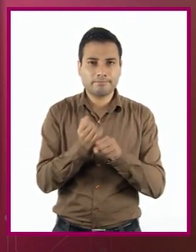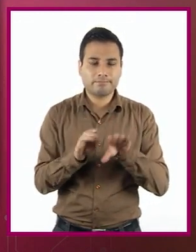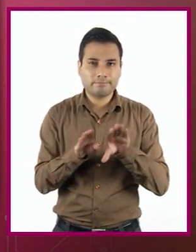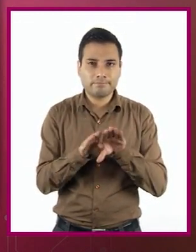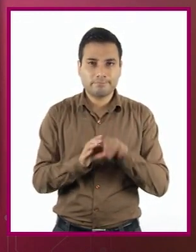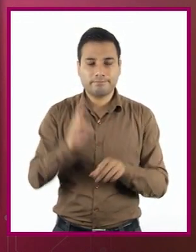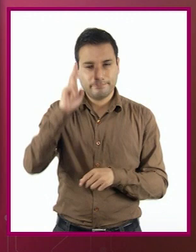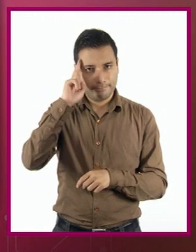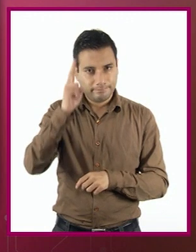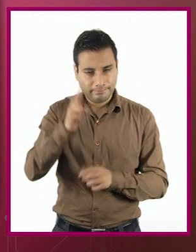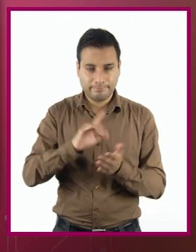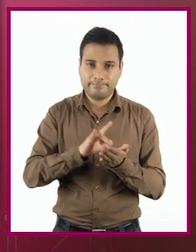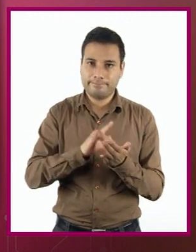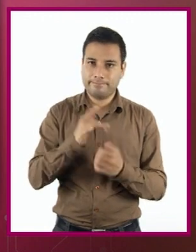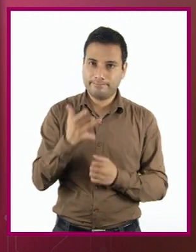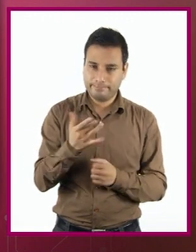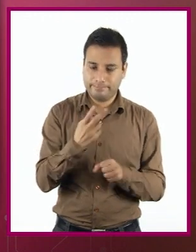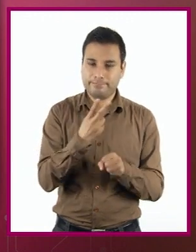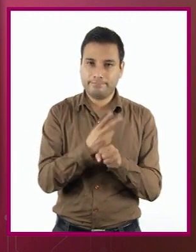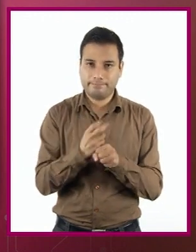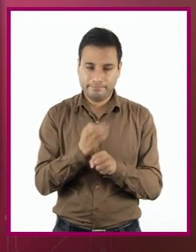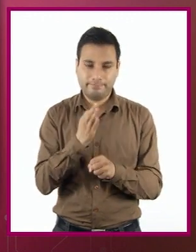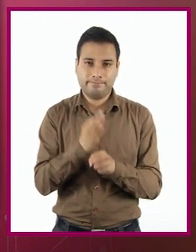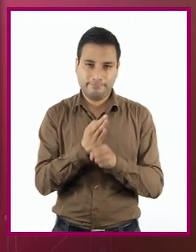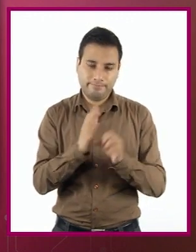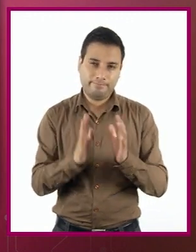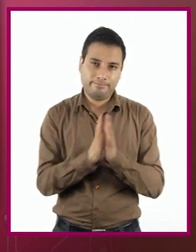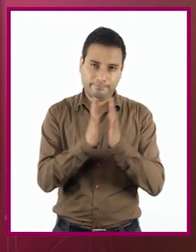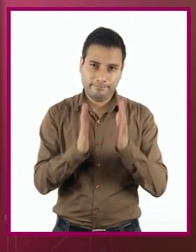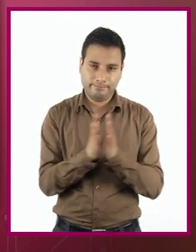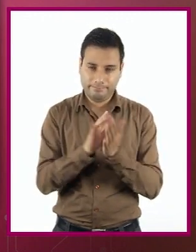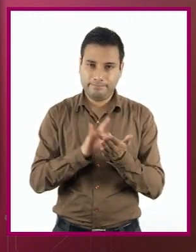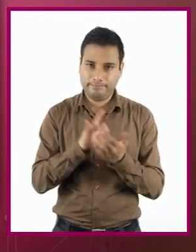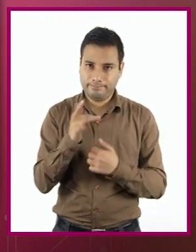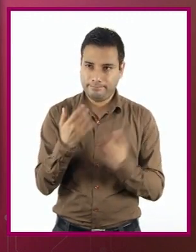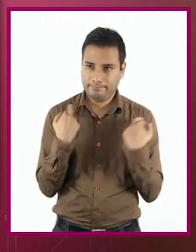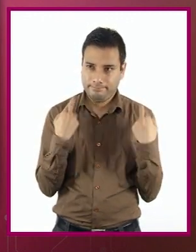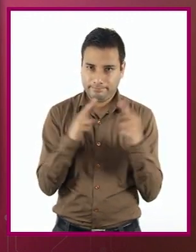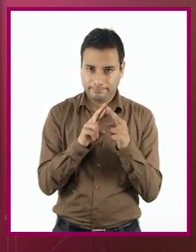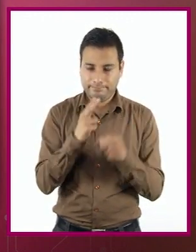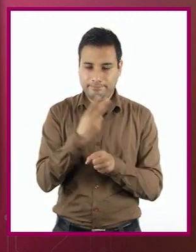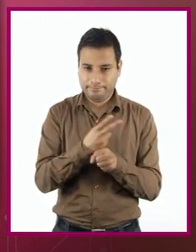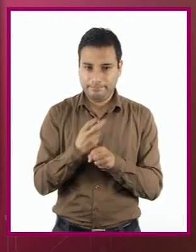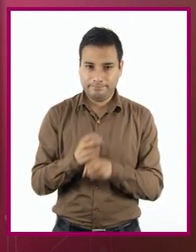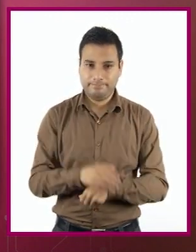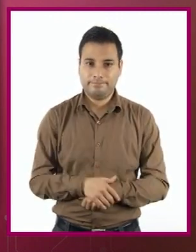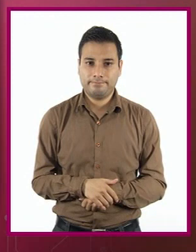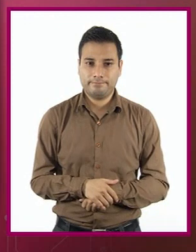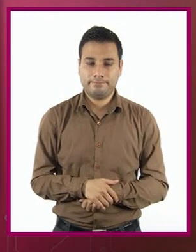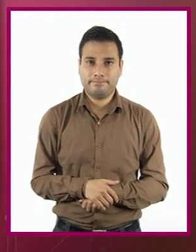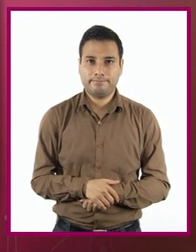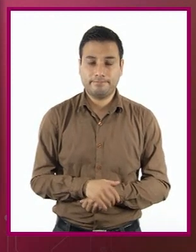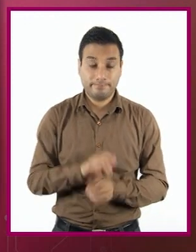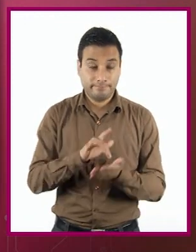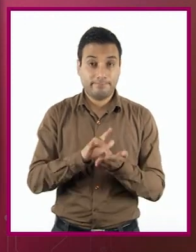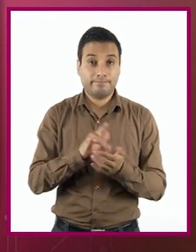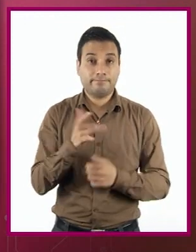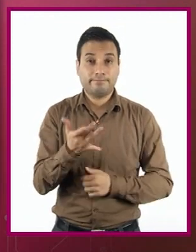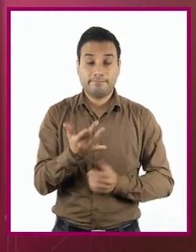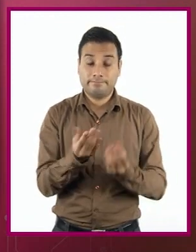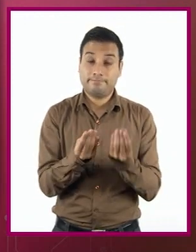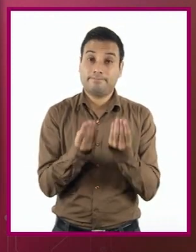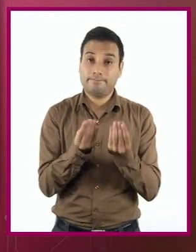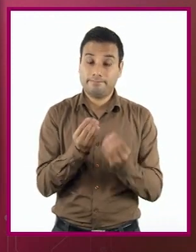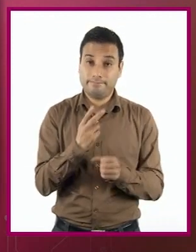Hola, muchísimas gracias por invitarme a colaborar. Gracias a los profesores que me invitaron. Muchas gracias por